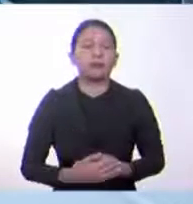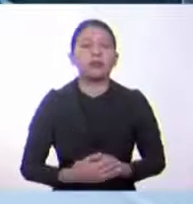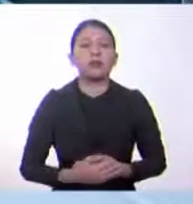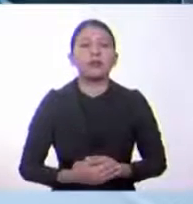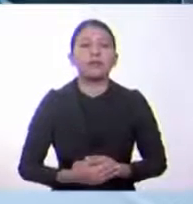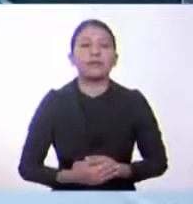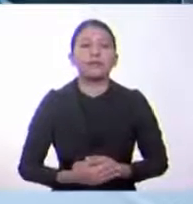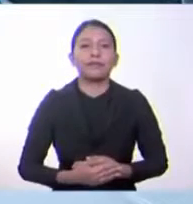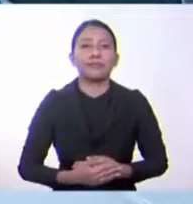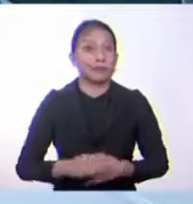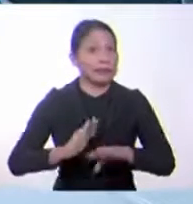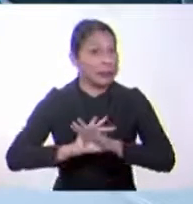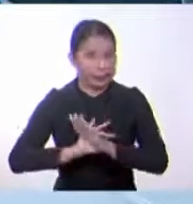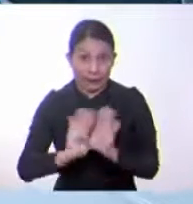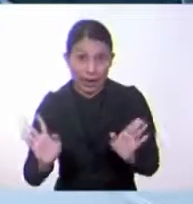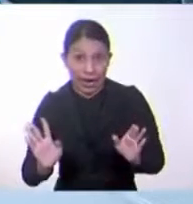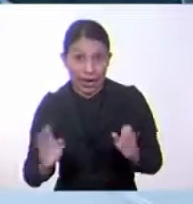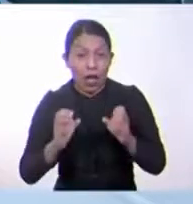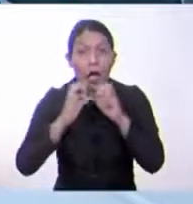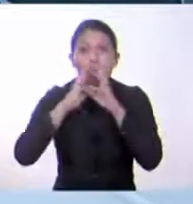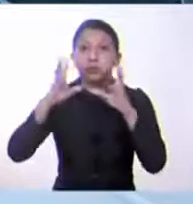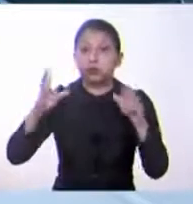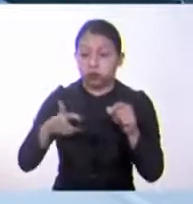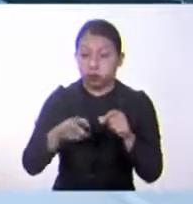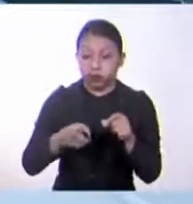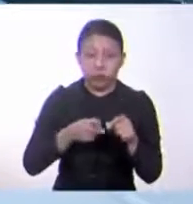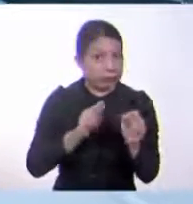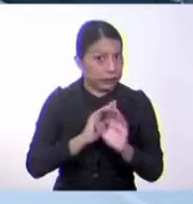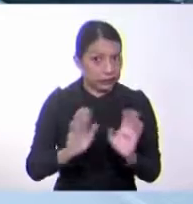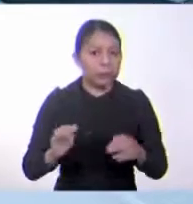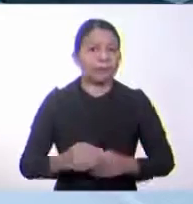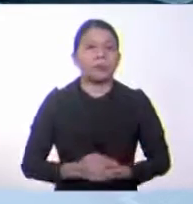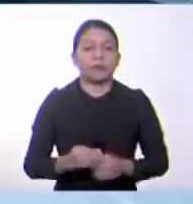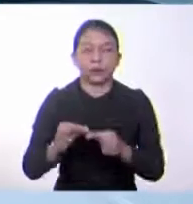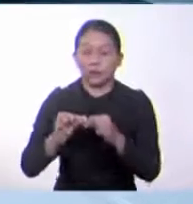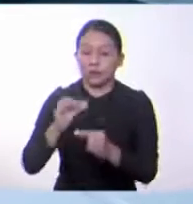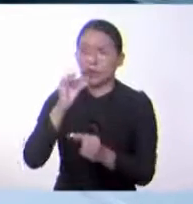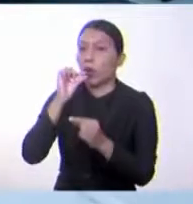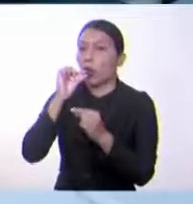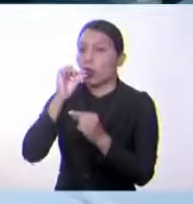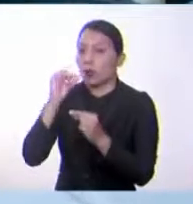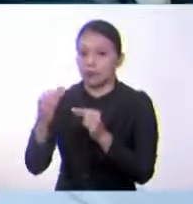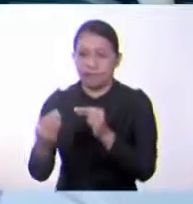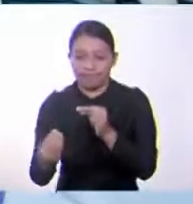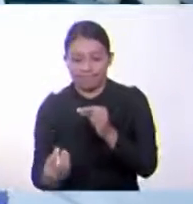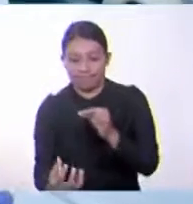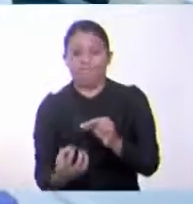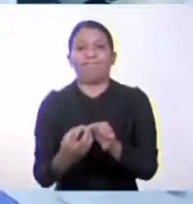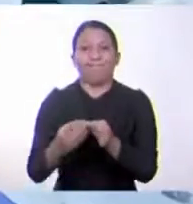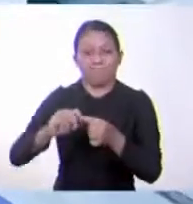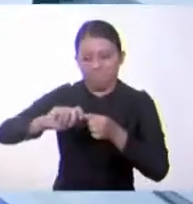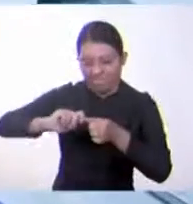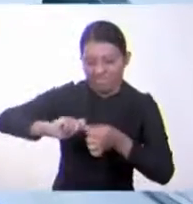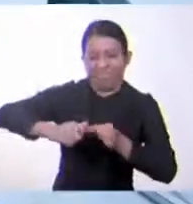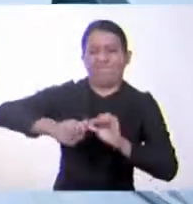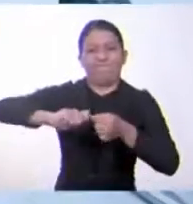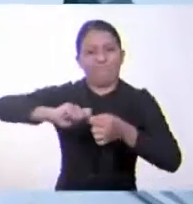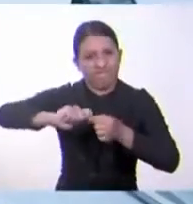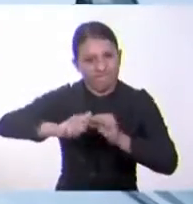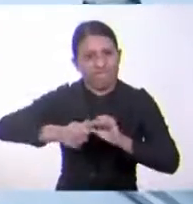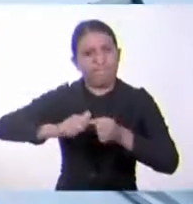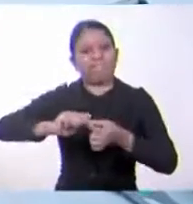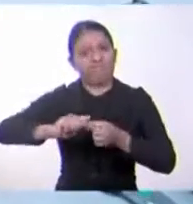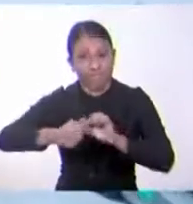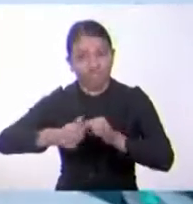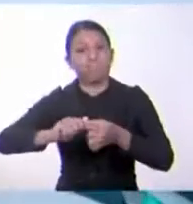vez cortada la vejiga, vamos a introducirla en la pajilla de esta manera, de tal forma que la pajilla llegue